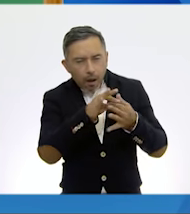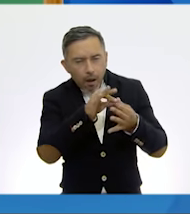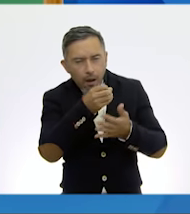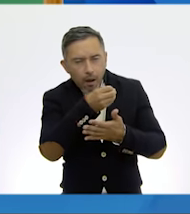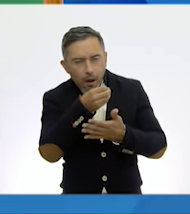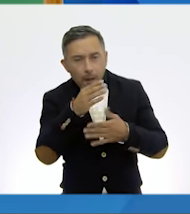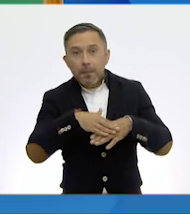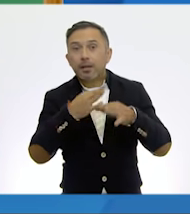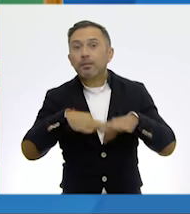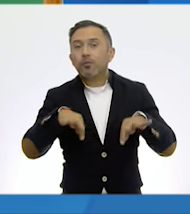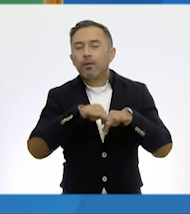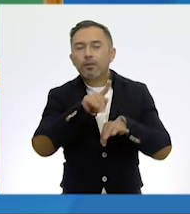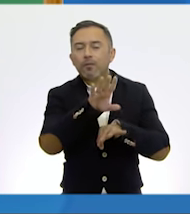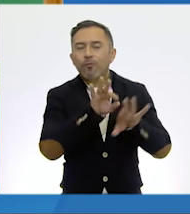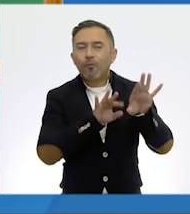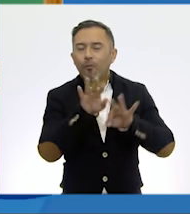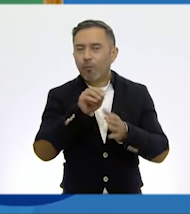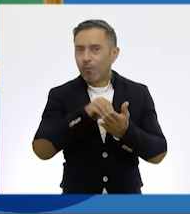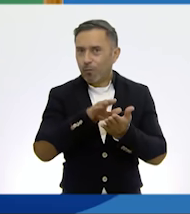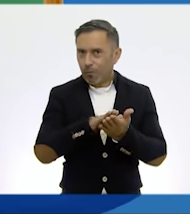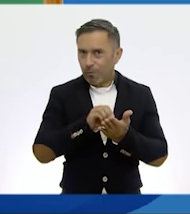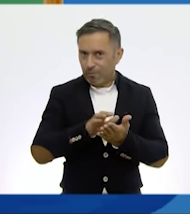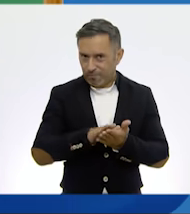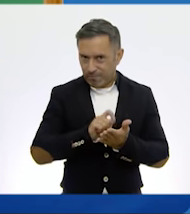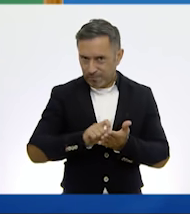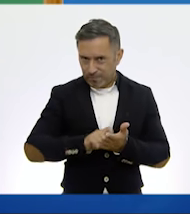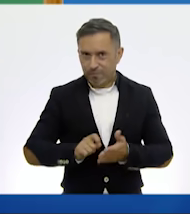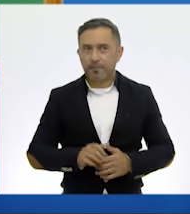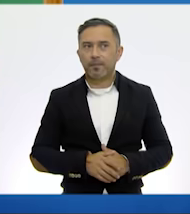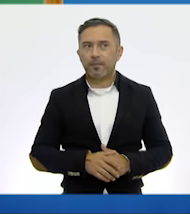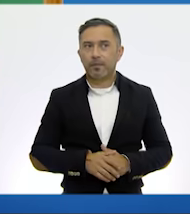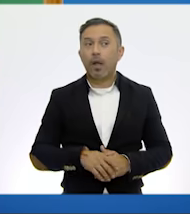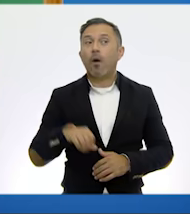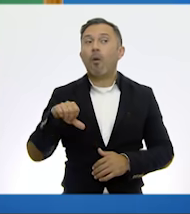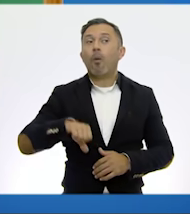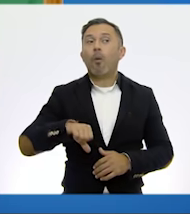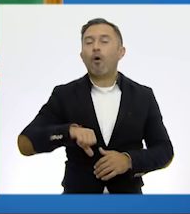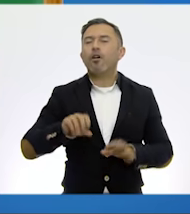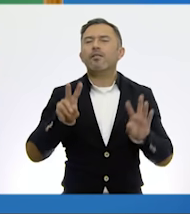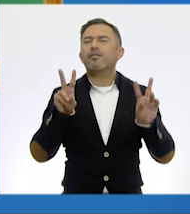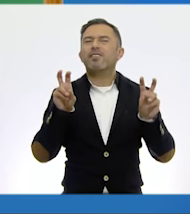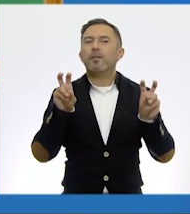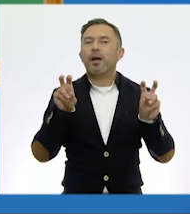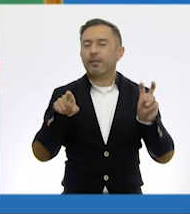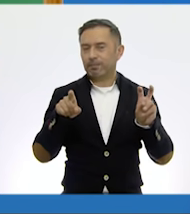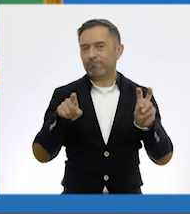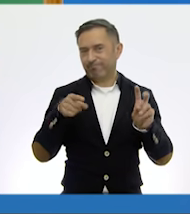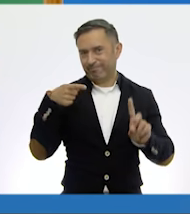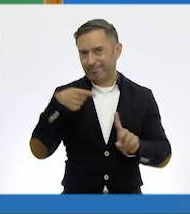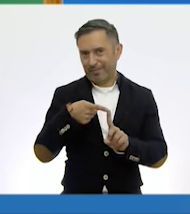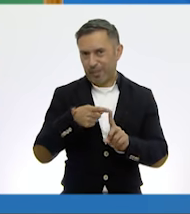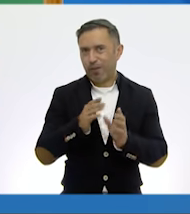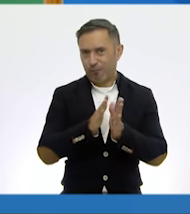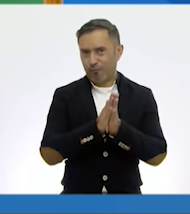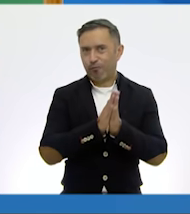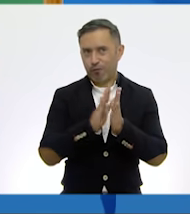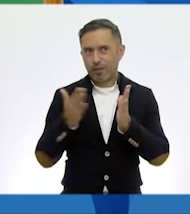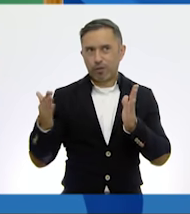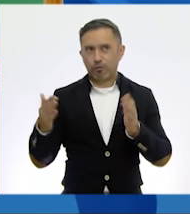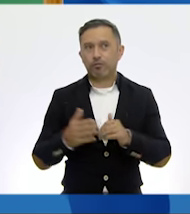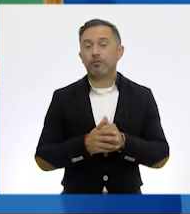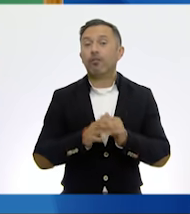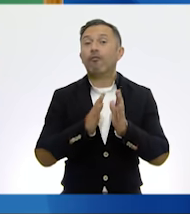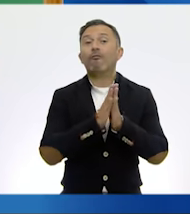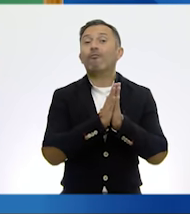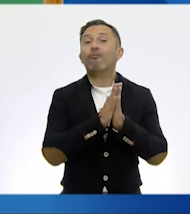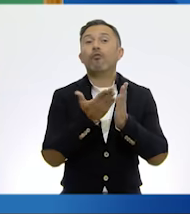lo vamos a ocupar después. Entonces, como veíamos, el día de hoy aprenderemos acerca de los folletos. Los folletos son un medio de